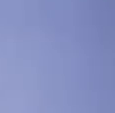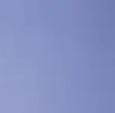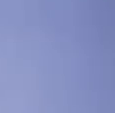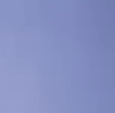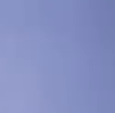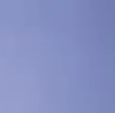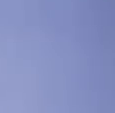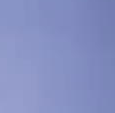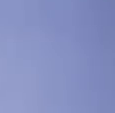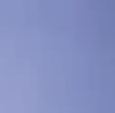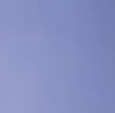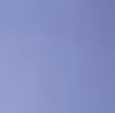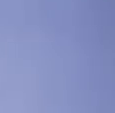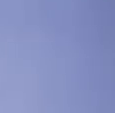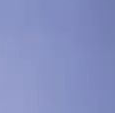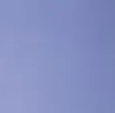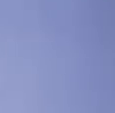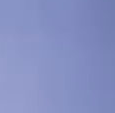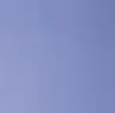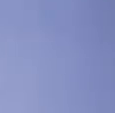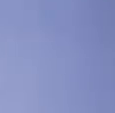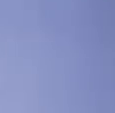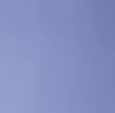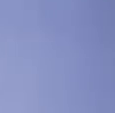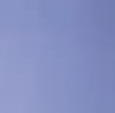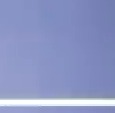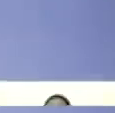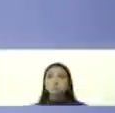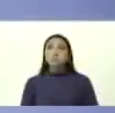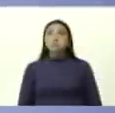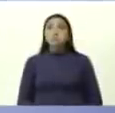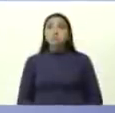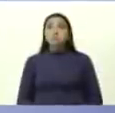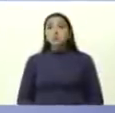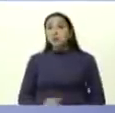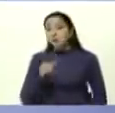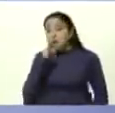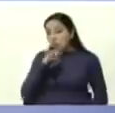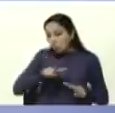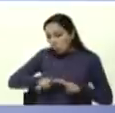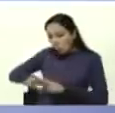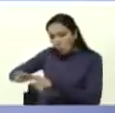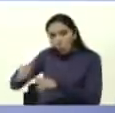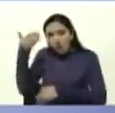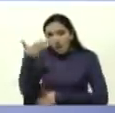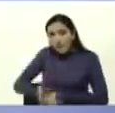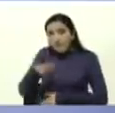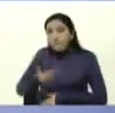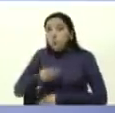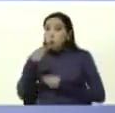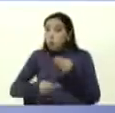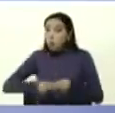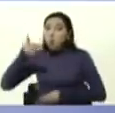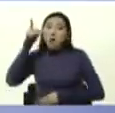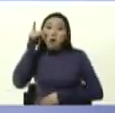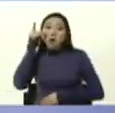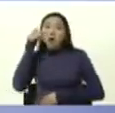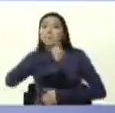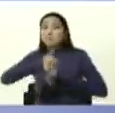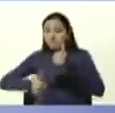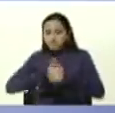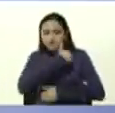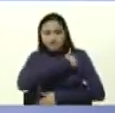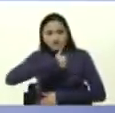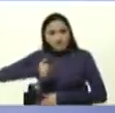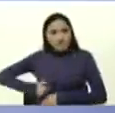Muy buenas tardes, el contacto lo establecemos desde la sala de prensa Simón Bolívar. Información de interés le ofrece la vicepresidenta ejecutiva de la